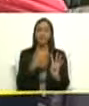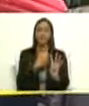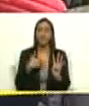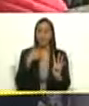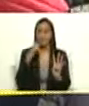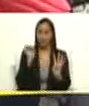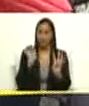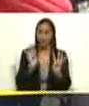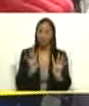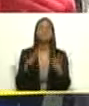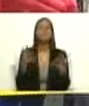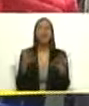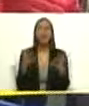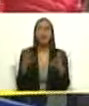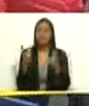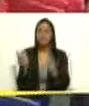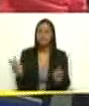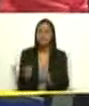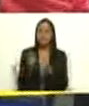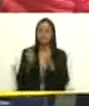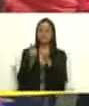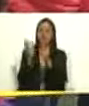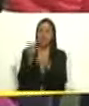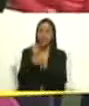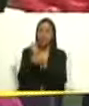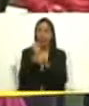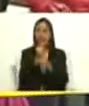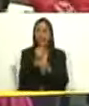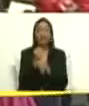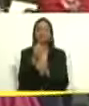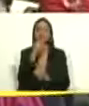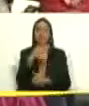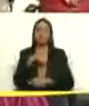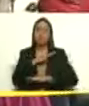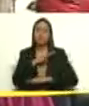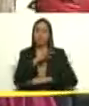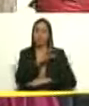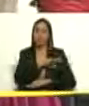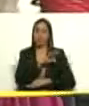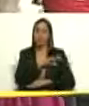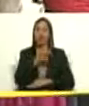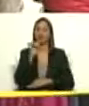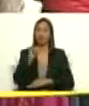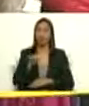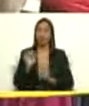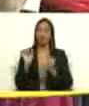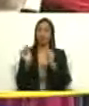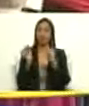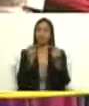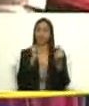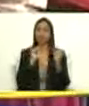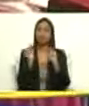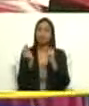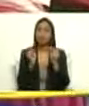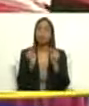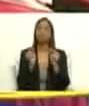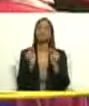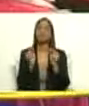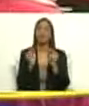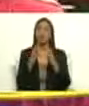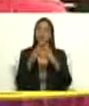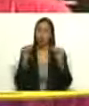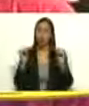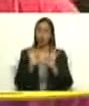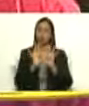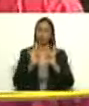fórmula para recuperar el estado de bienestar sociales lo que va a discutir el día de hoy con todo el alto mando político